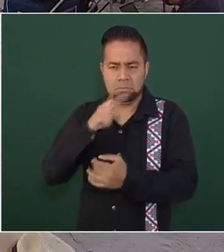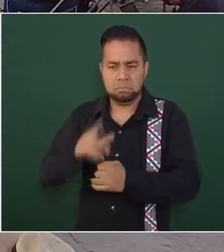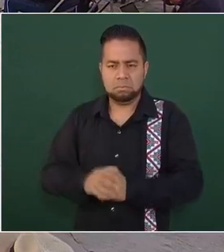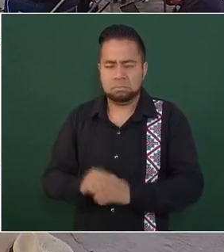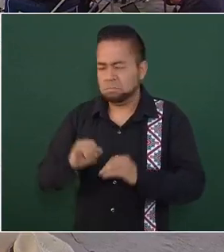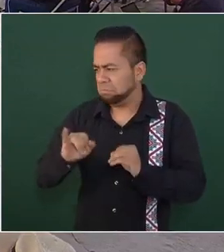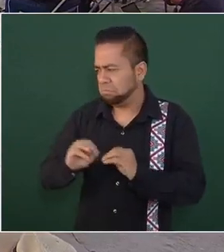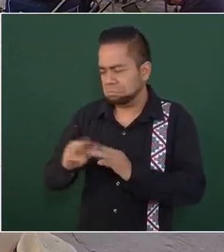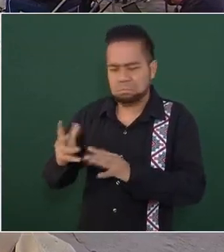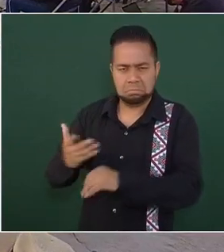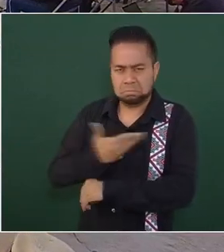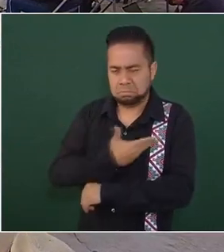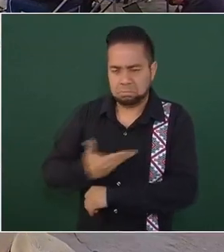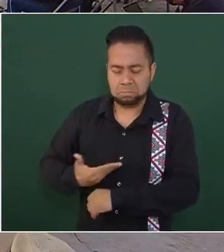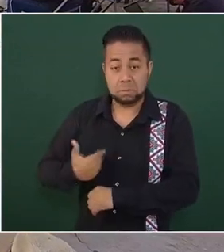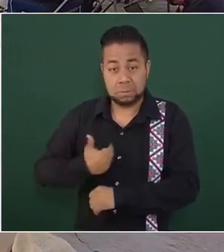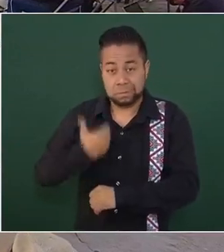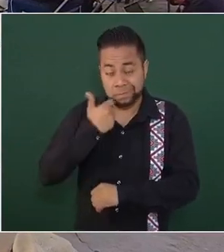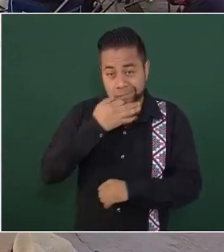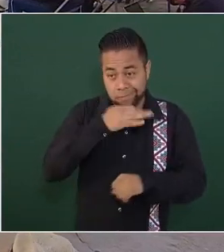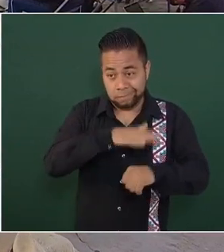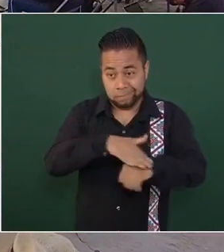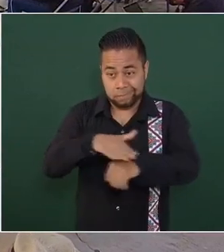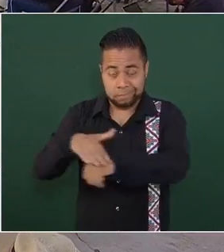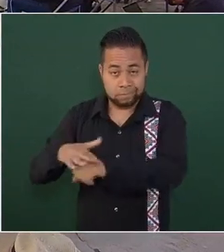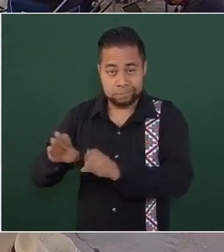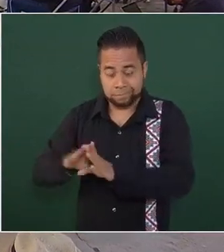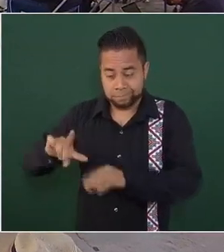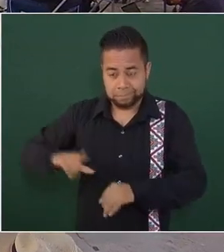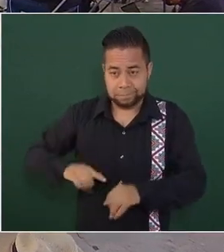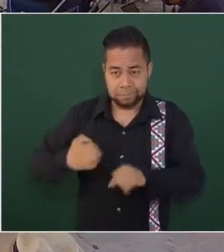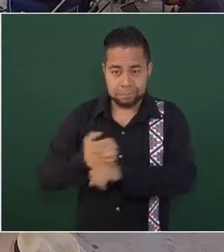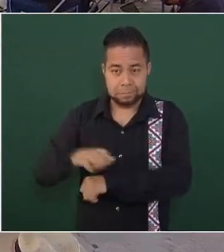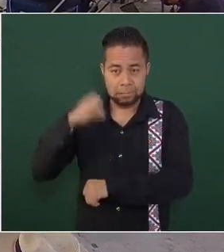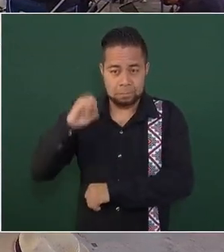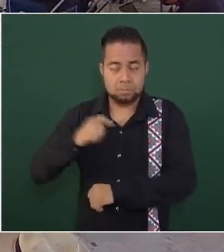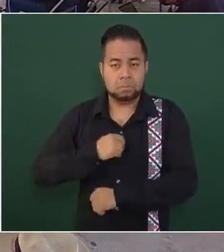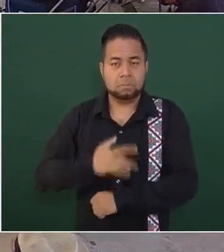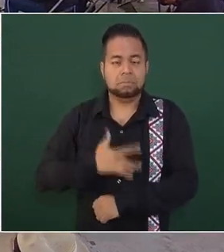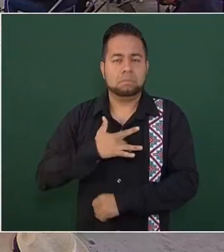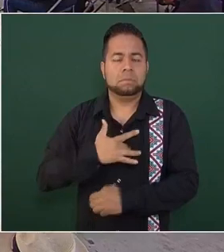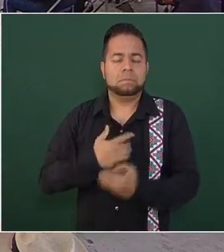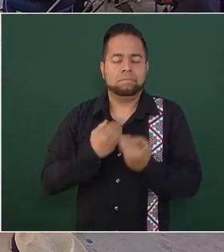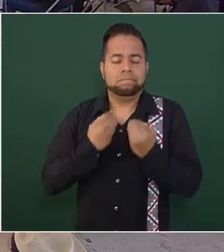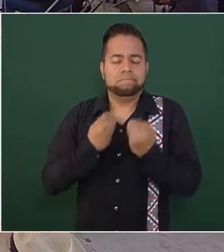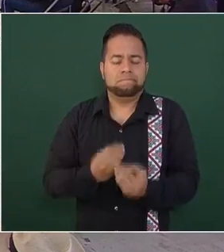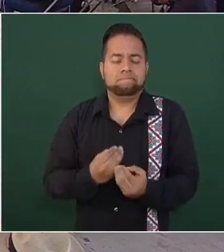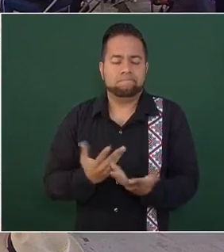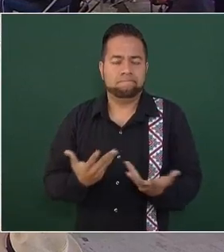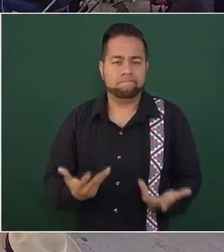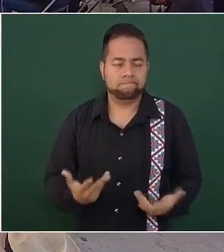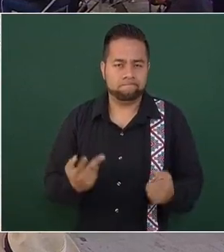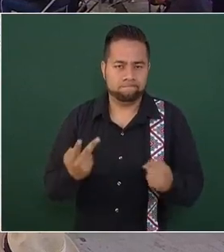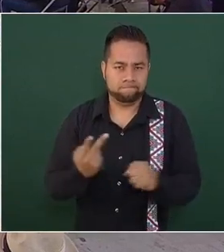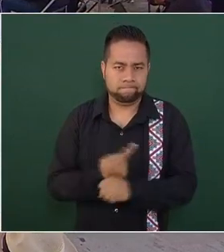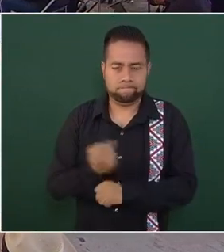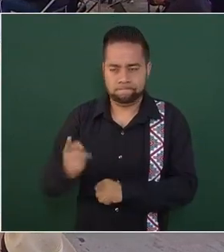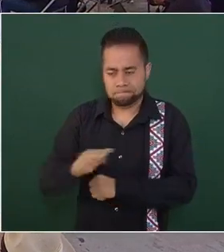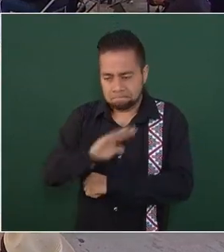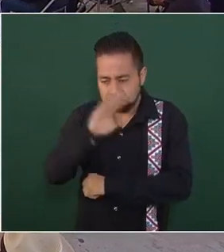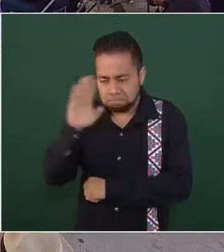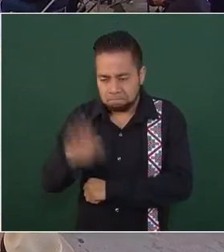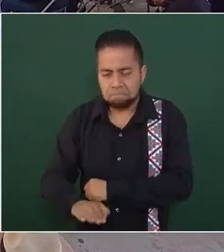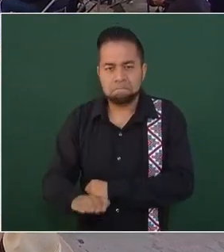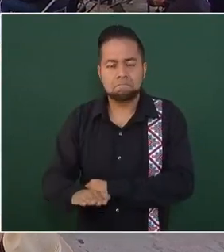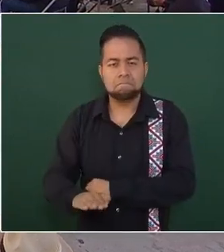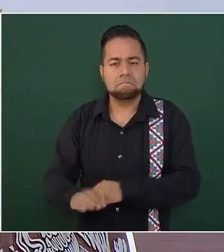no presidente? comentarles que como gobierno del estado lamentamos mucho la situación en la que perdieron la vida